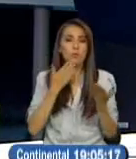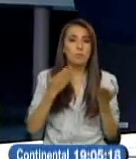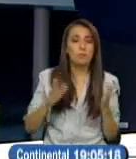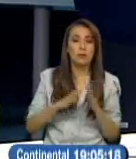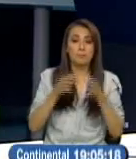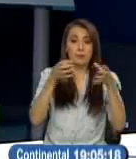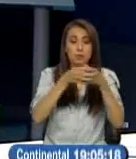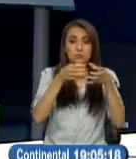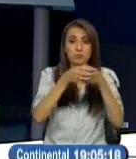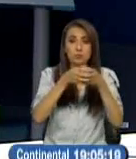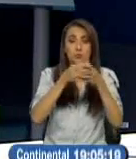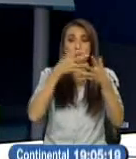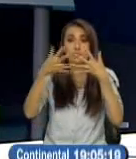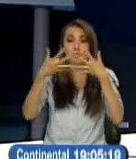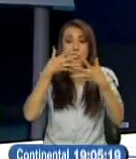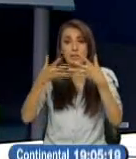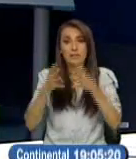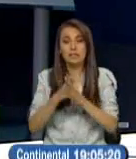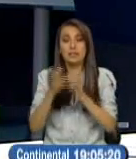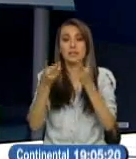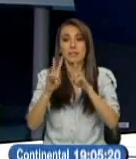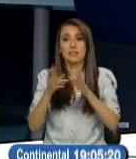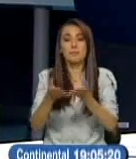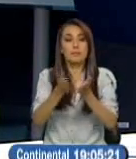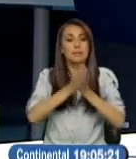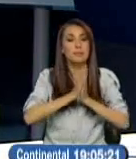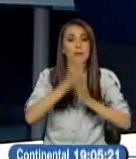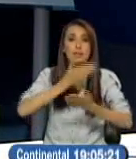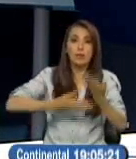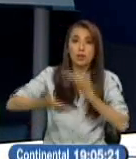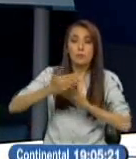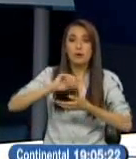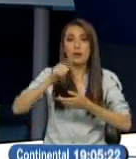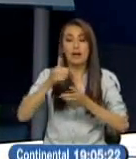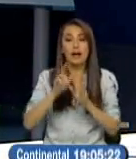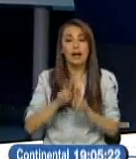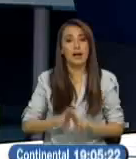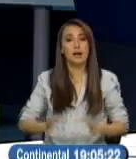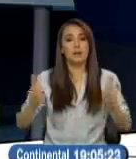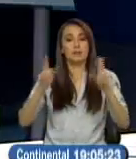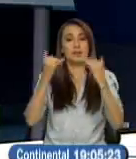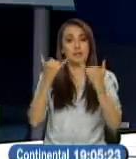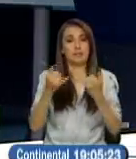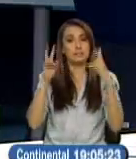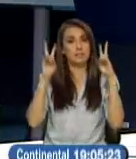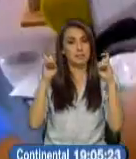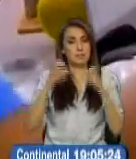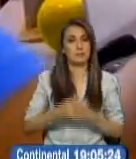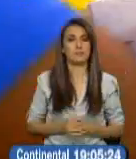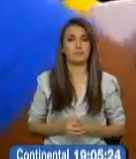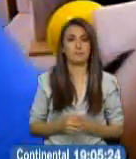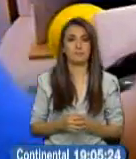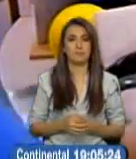Frente Ciudadano de Transparencia y el pedido directo de cooperación a las Naciones Unidas en esta materia.